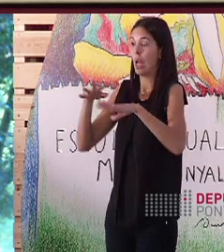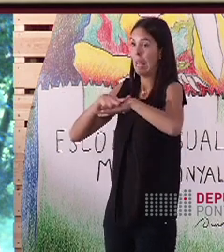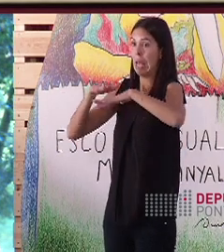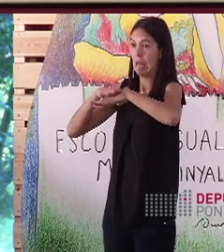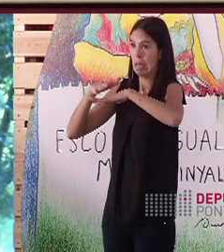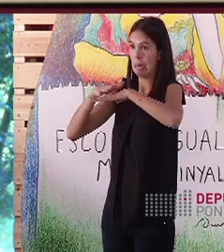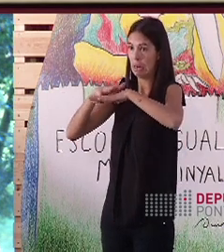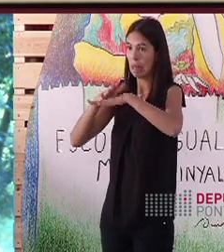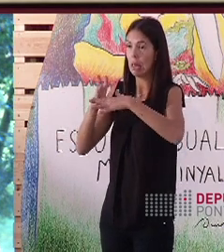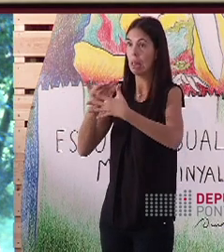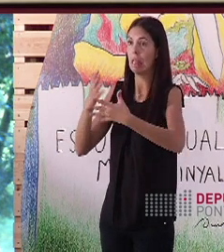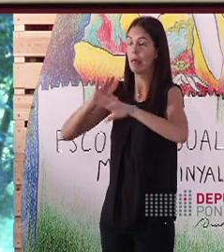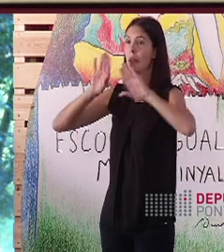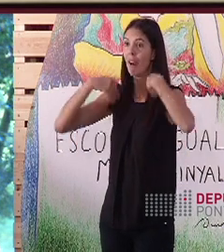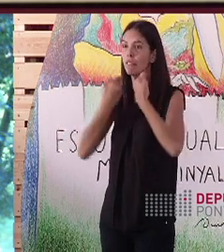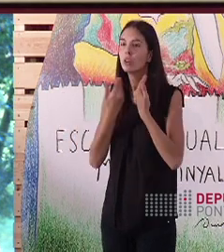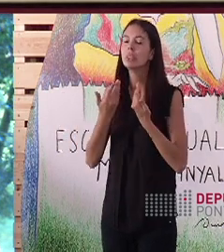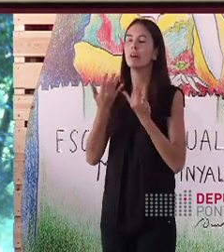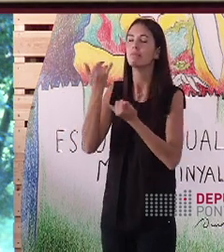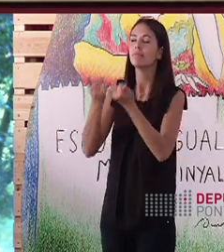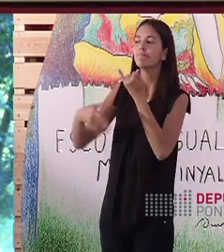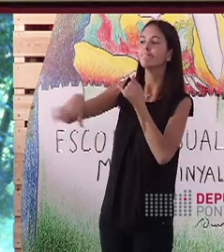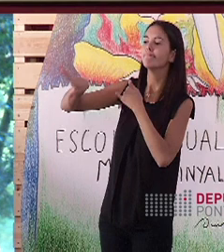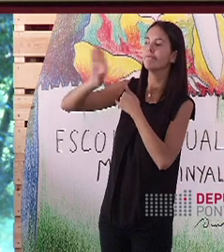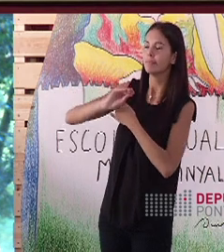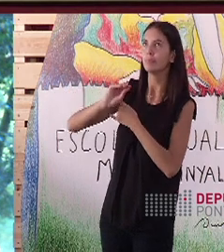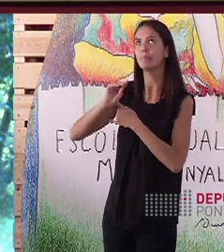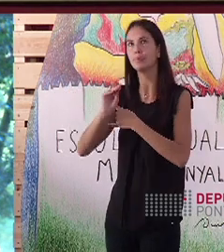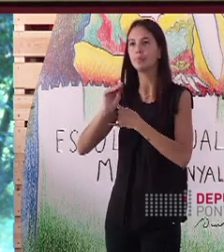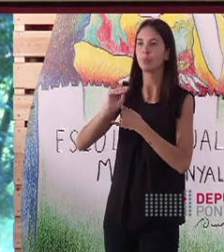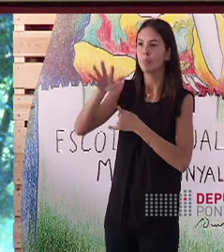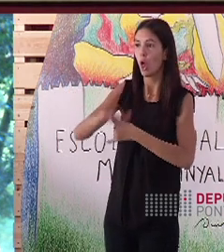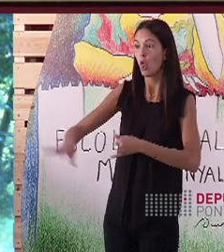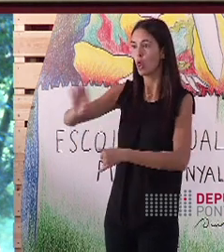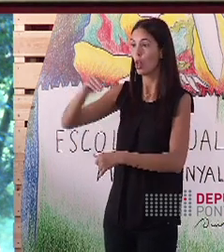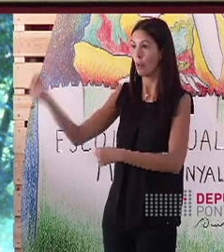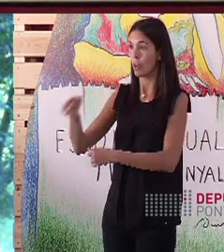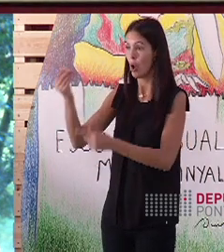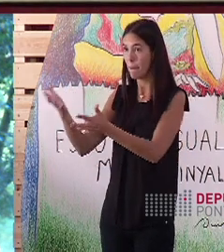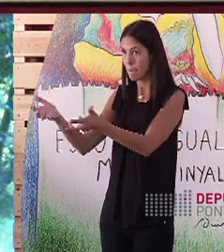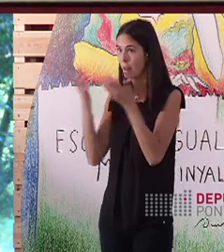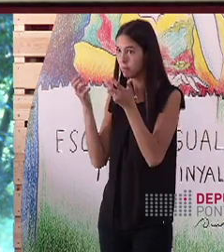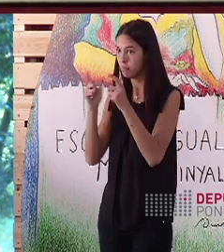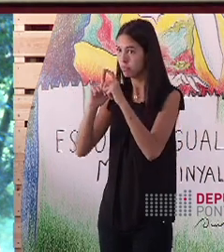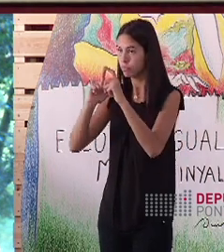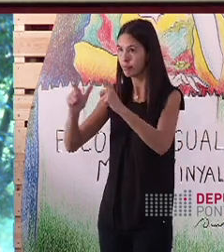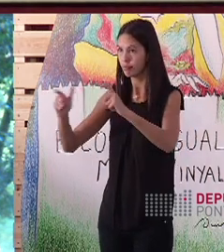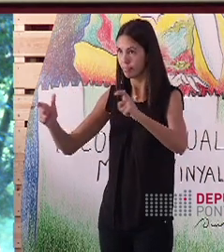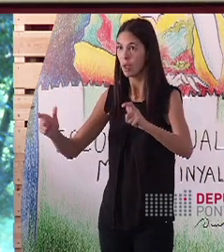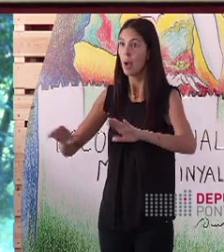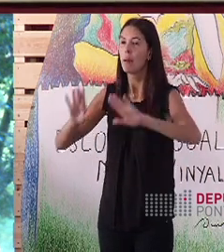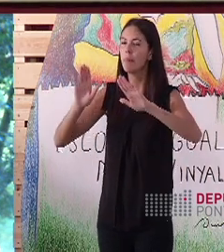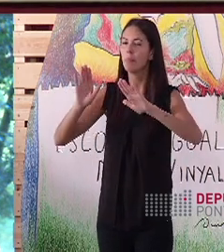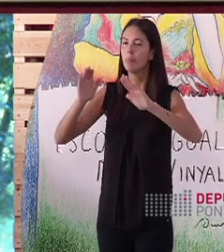y mafiosas, que van a comprender que quizá este no es el mejor lugar para que sus beneficios sigan creciendo. Pero